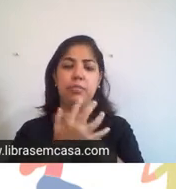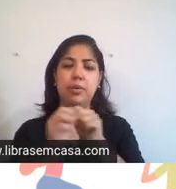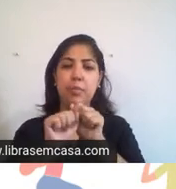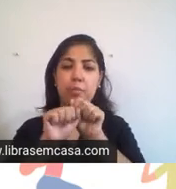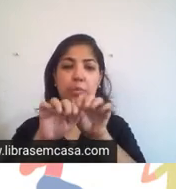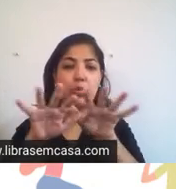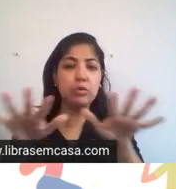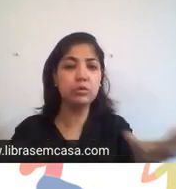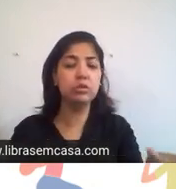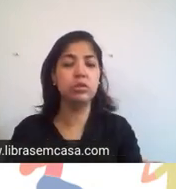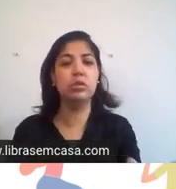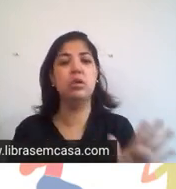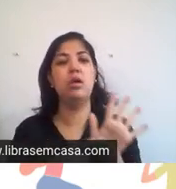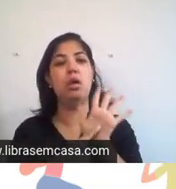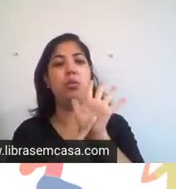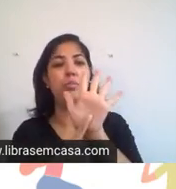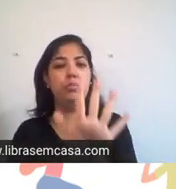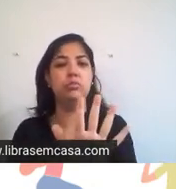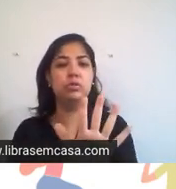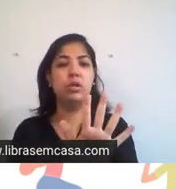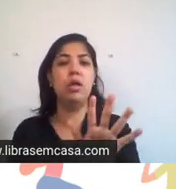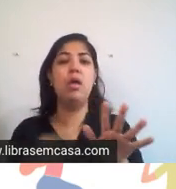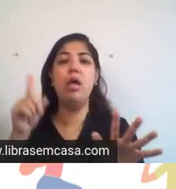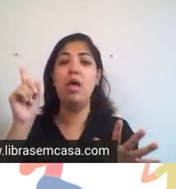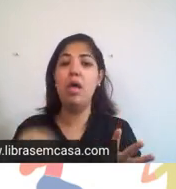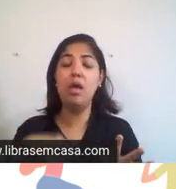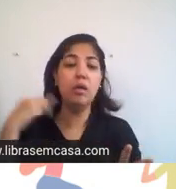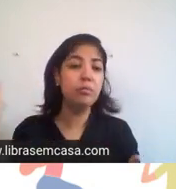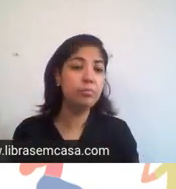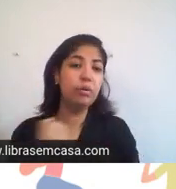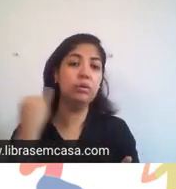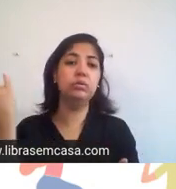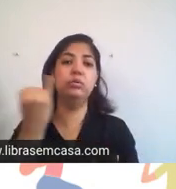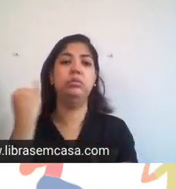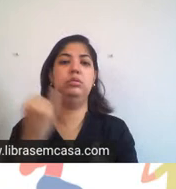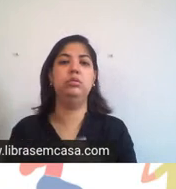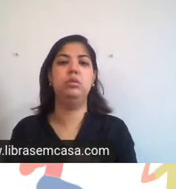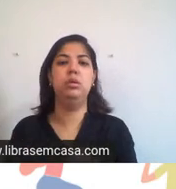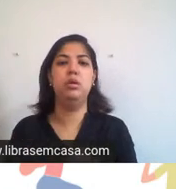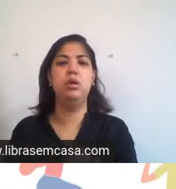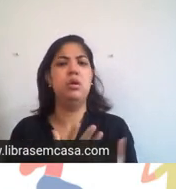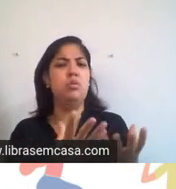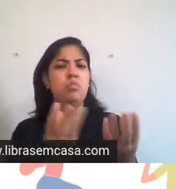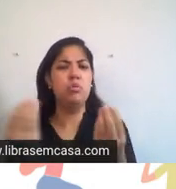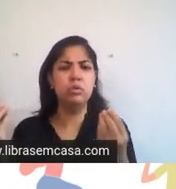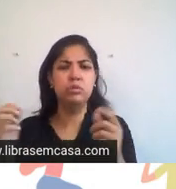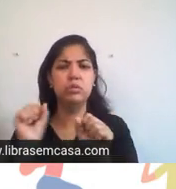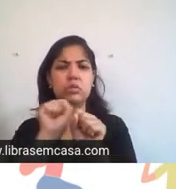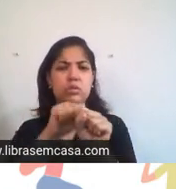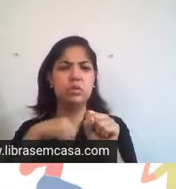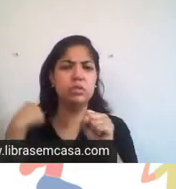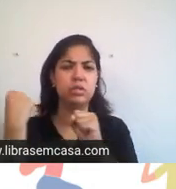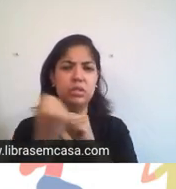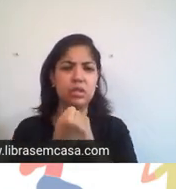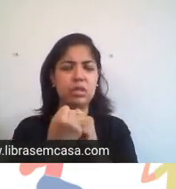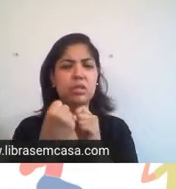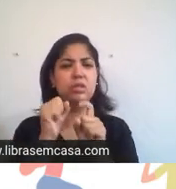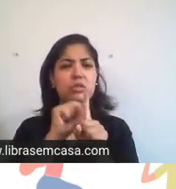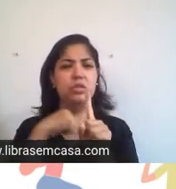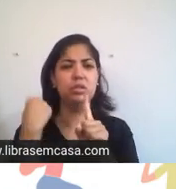para mostrar cuán indispensables resultan. Por un lado, hubo muchas personas en la sociedad que dejaron de encontrar en el